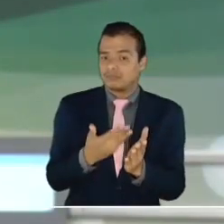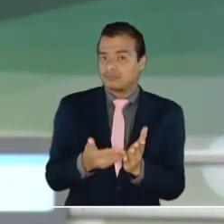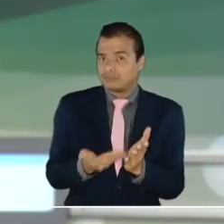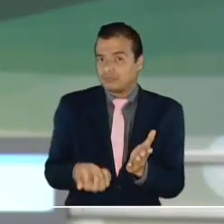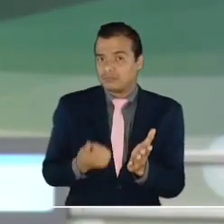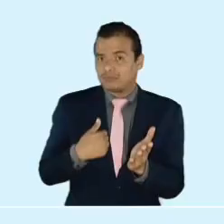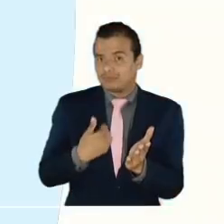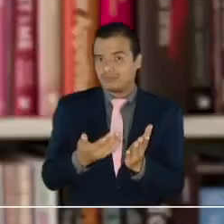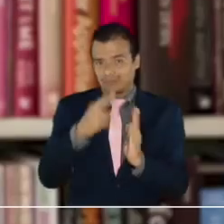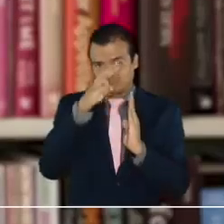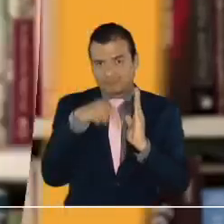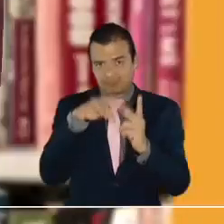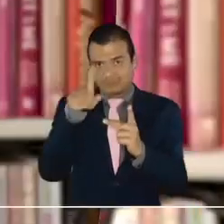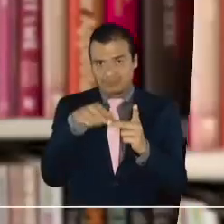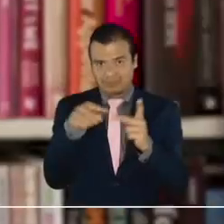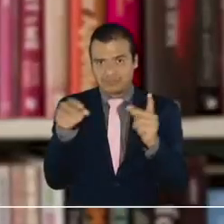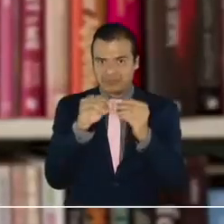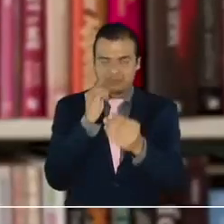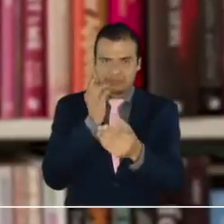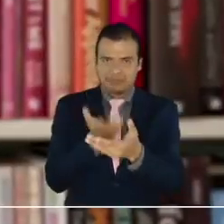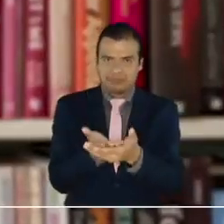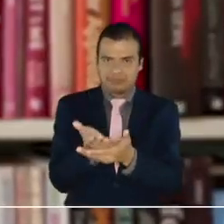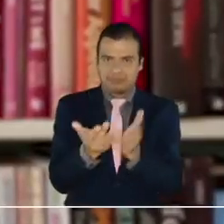con más tiempo de leer.